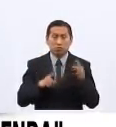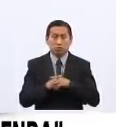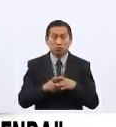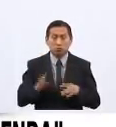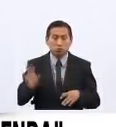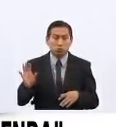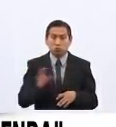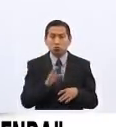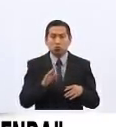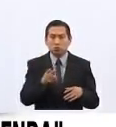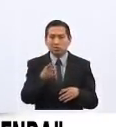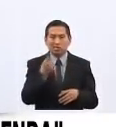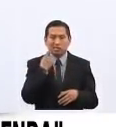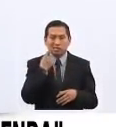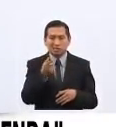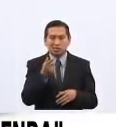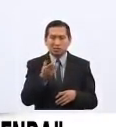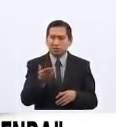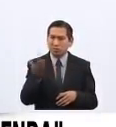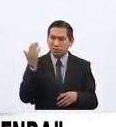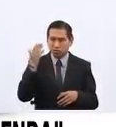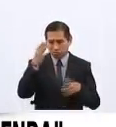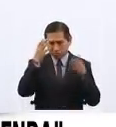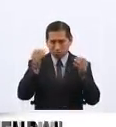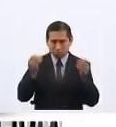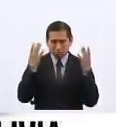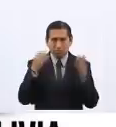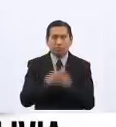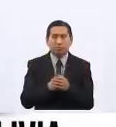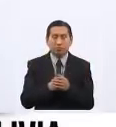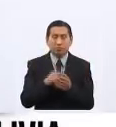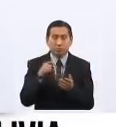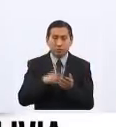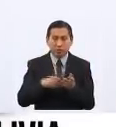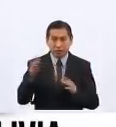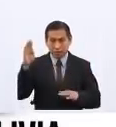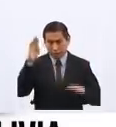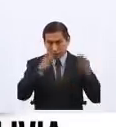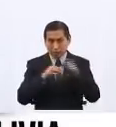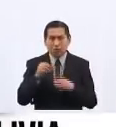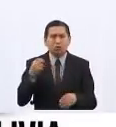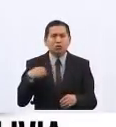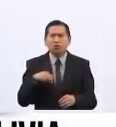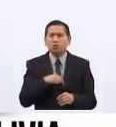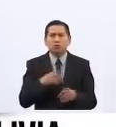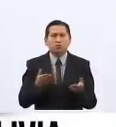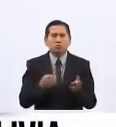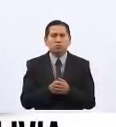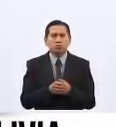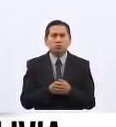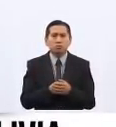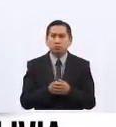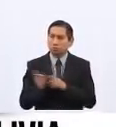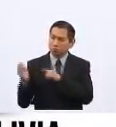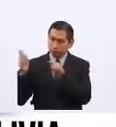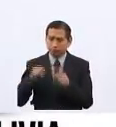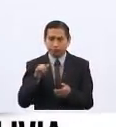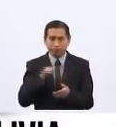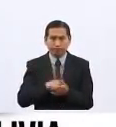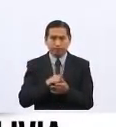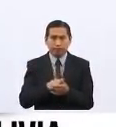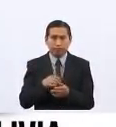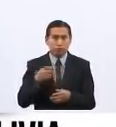ustedes acaban de dejar atrás. Y esa preocupación a nosotros nos ha traído aquí